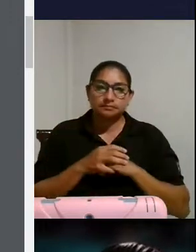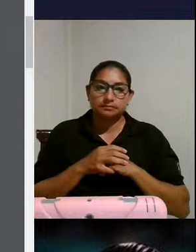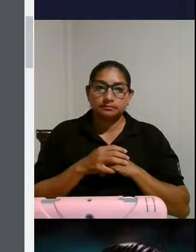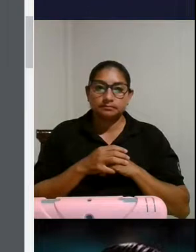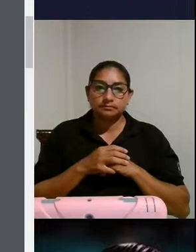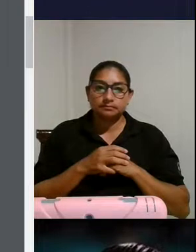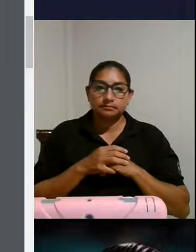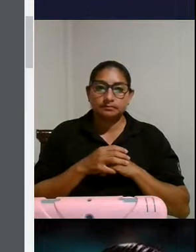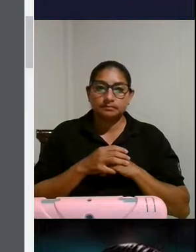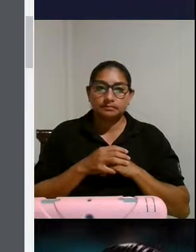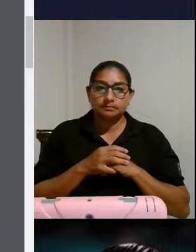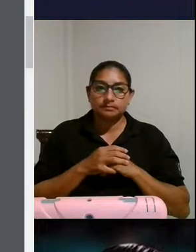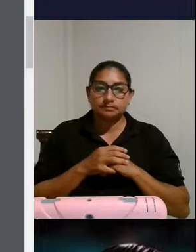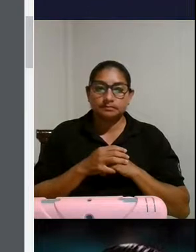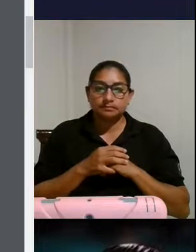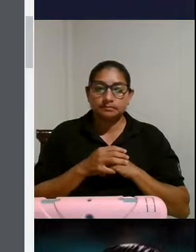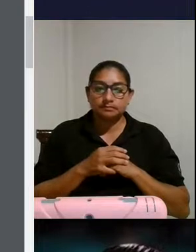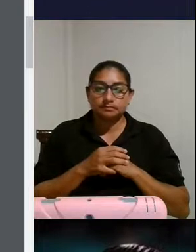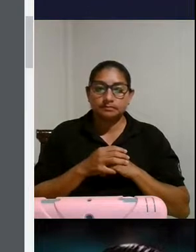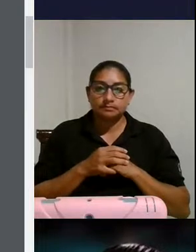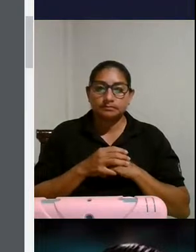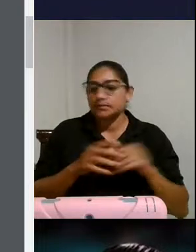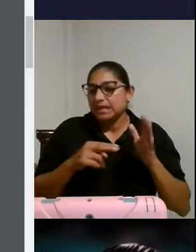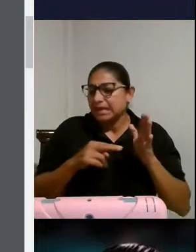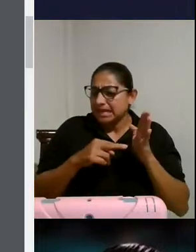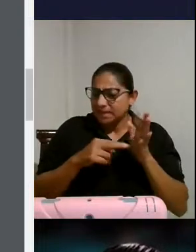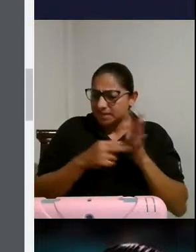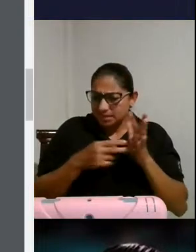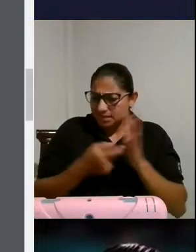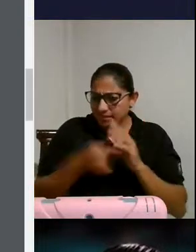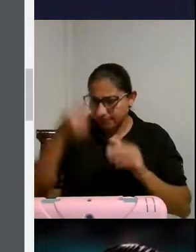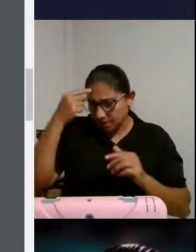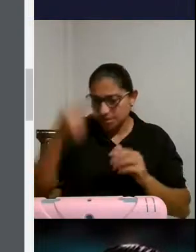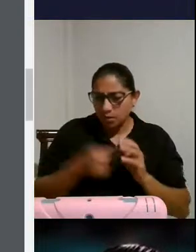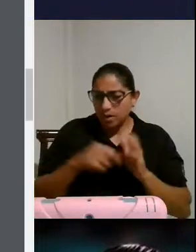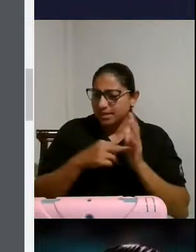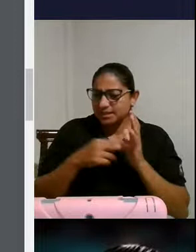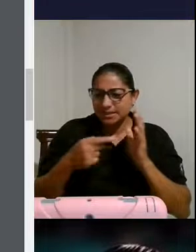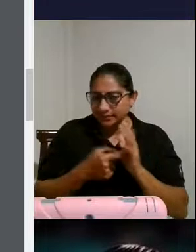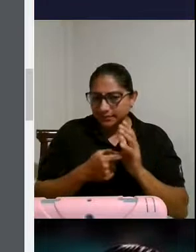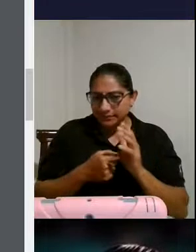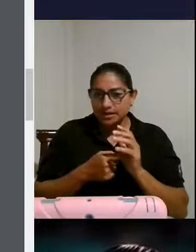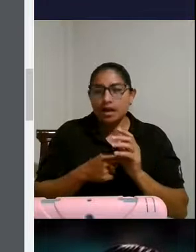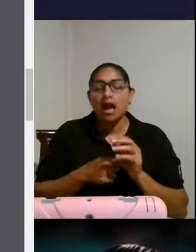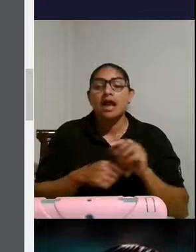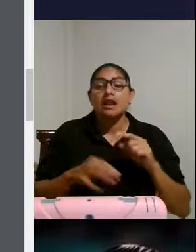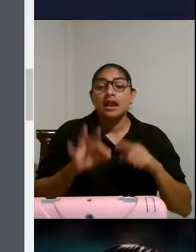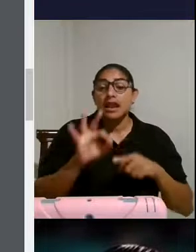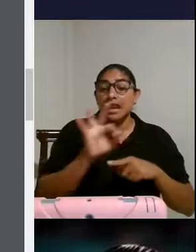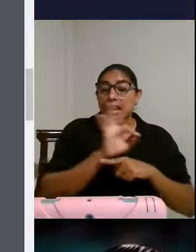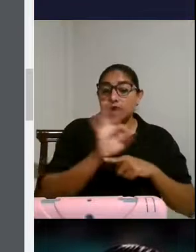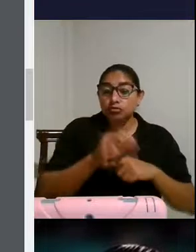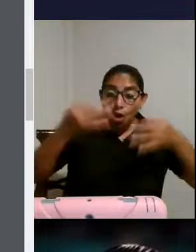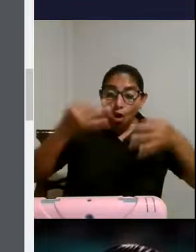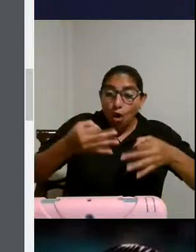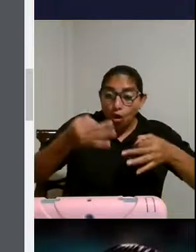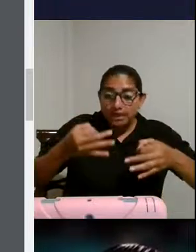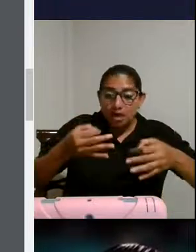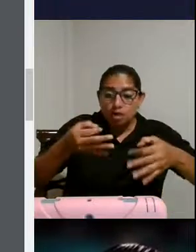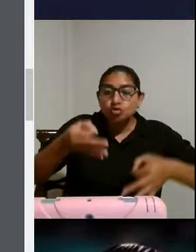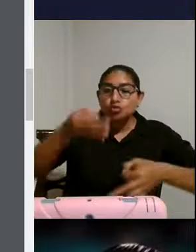¿Ok? ¿Y qué significa eso de ahí? Que tienen que tomar la función original